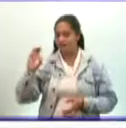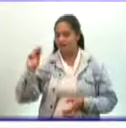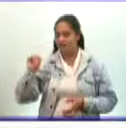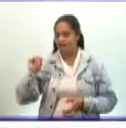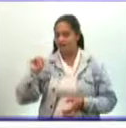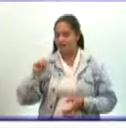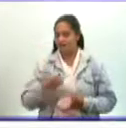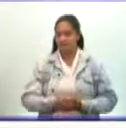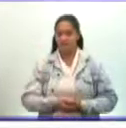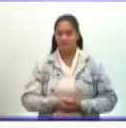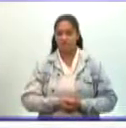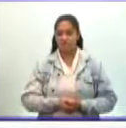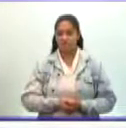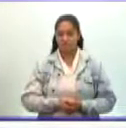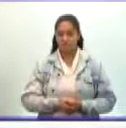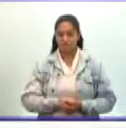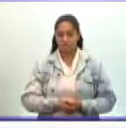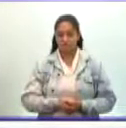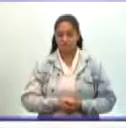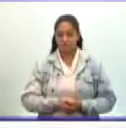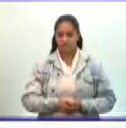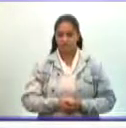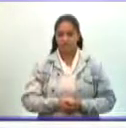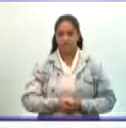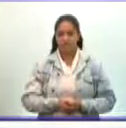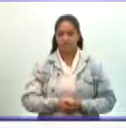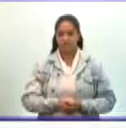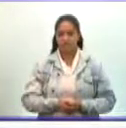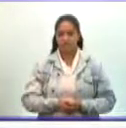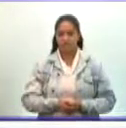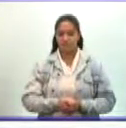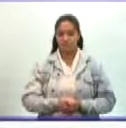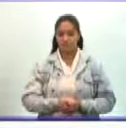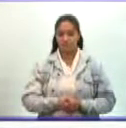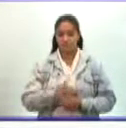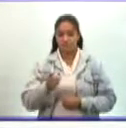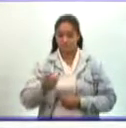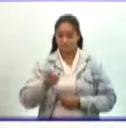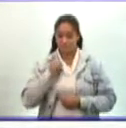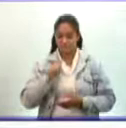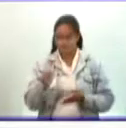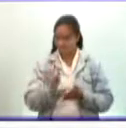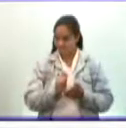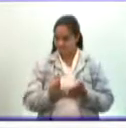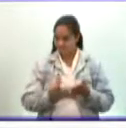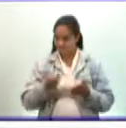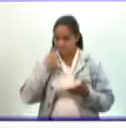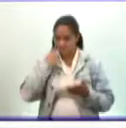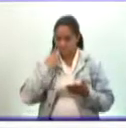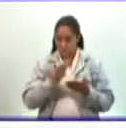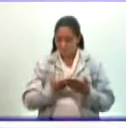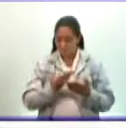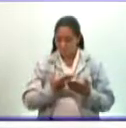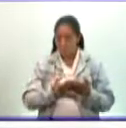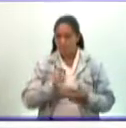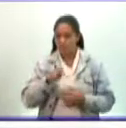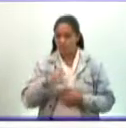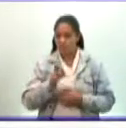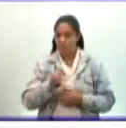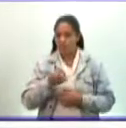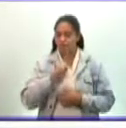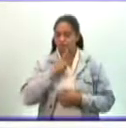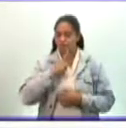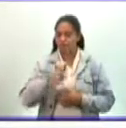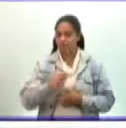es 30 centímetros. De forma rápida, verifica si esta fue